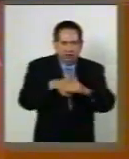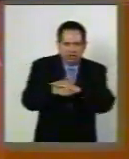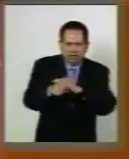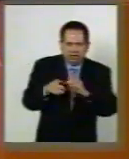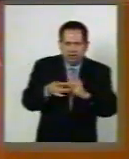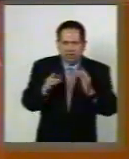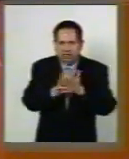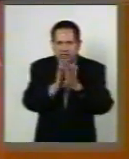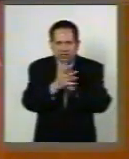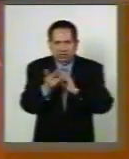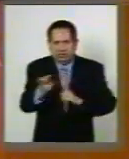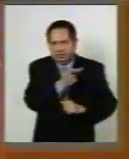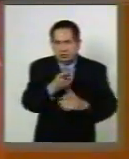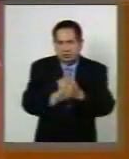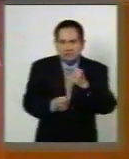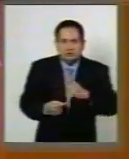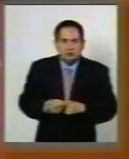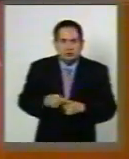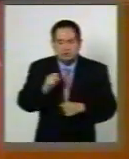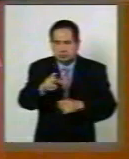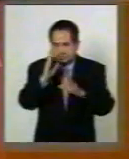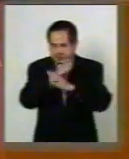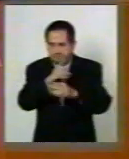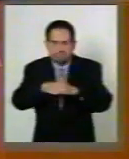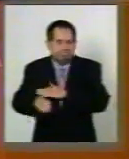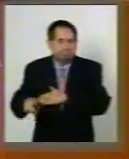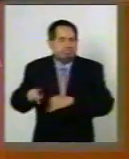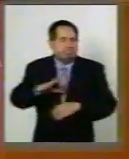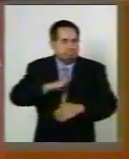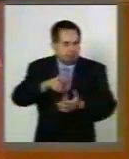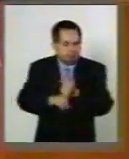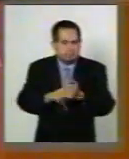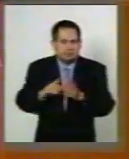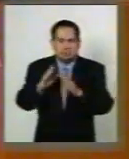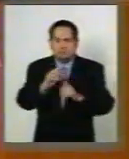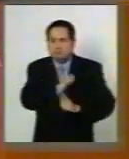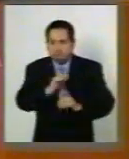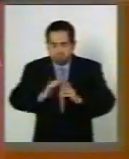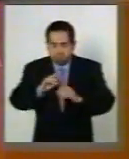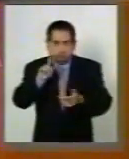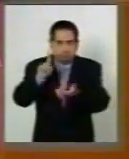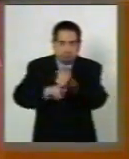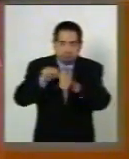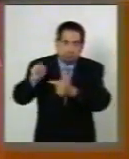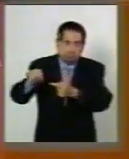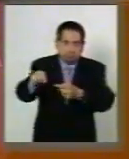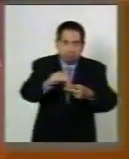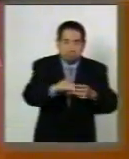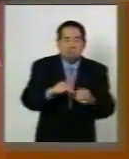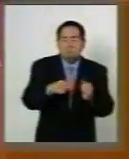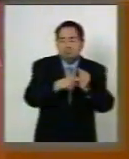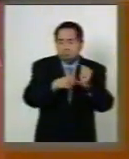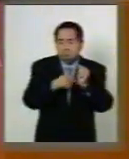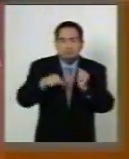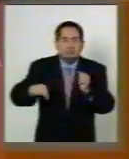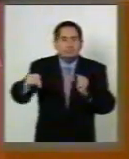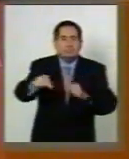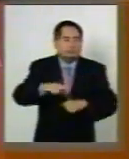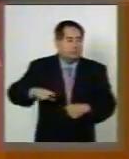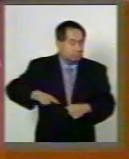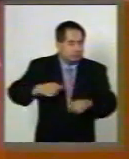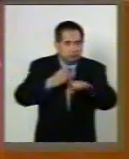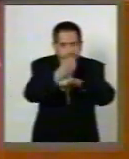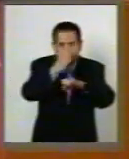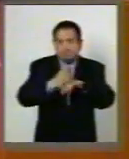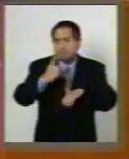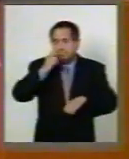de justicia, de las áreas de inteligencia del Estado, de la milicia y las policías, de los gobiernos de los